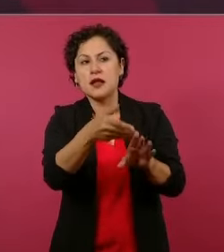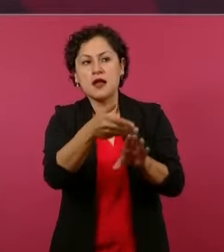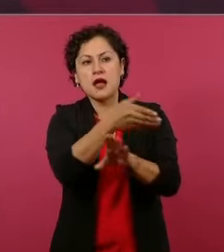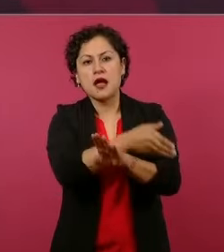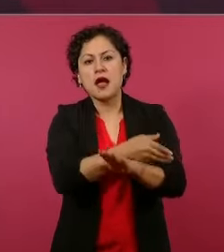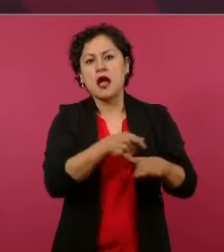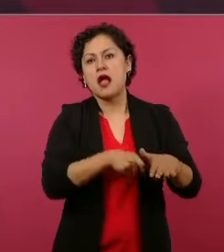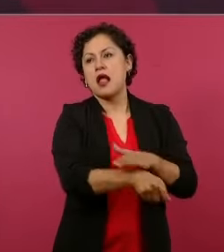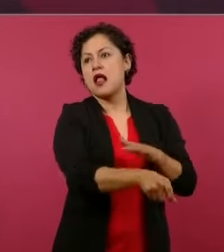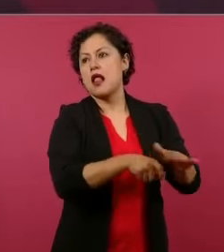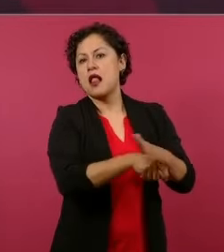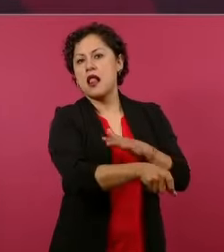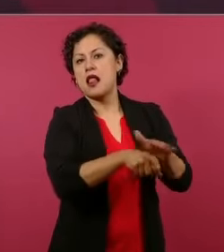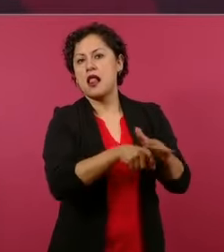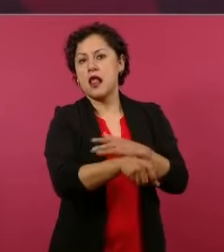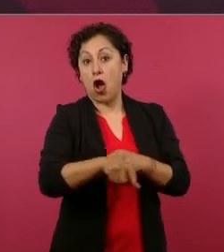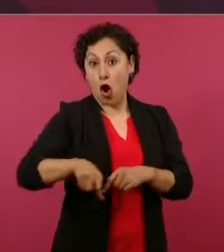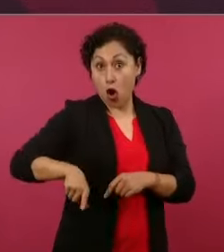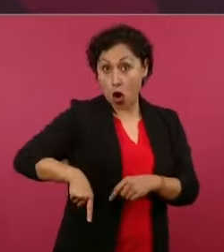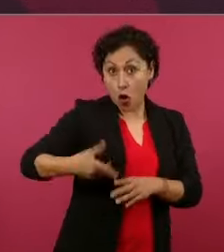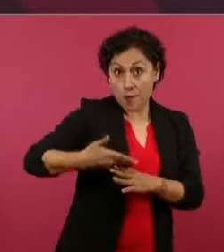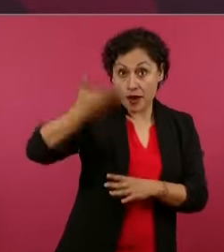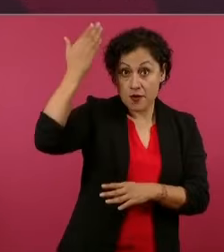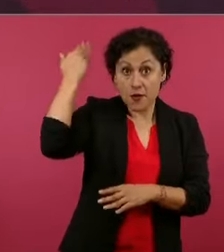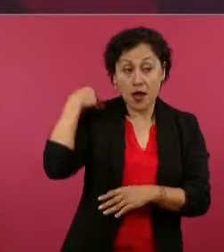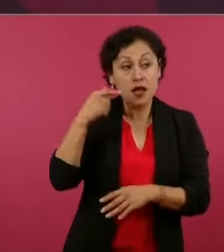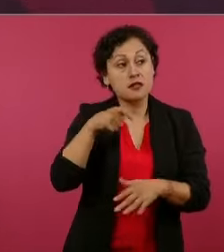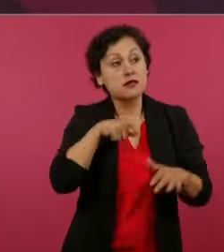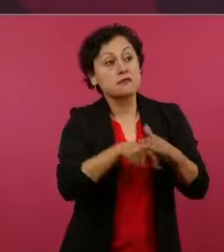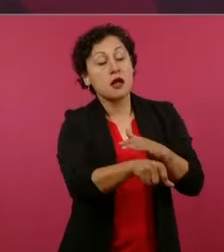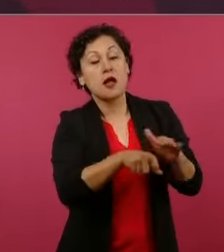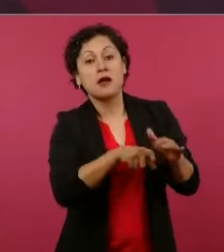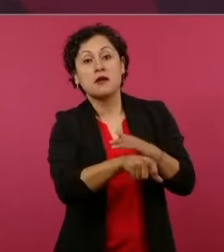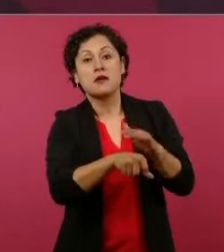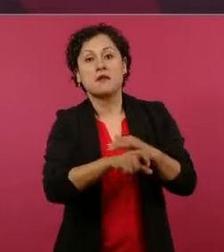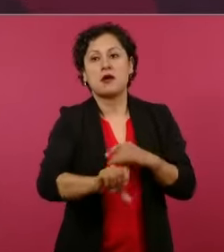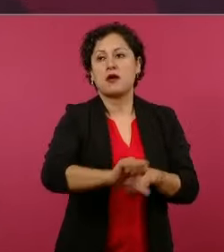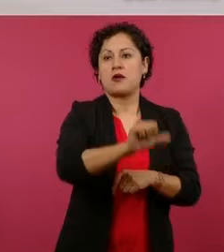empresas editoriales crause se